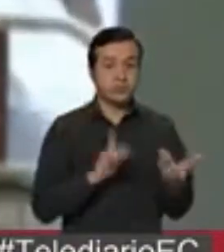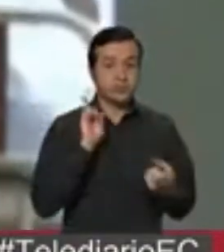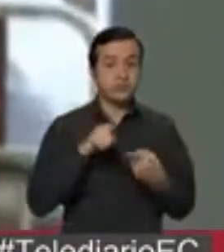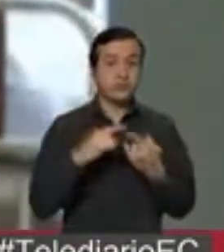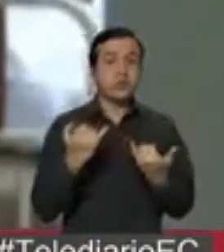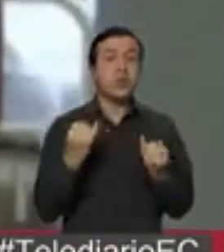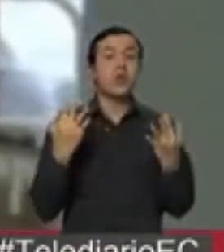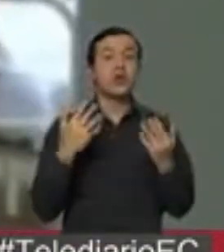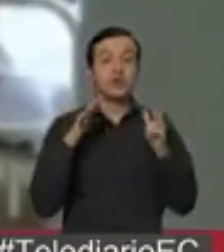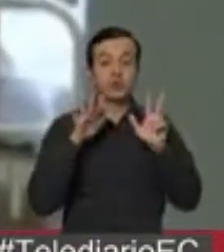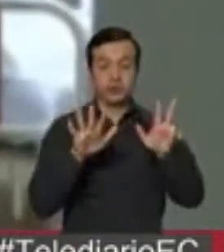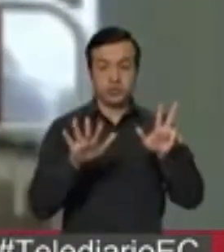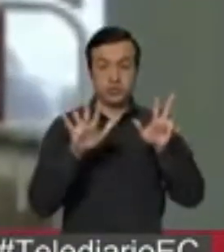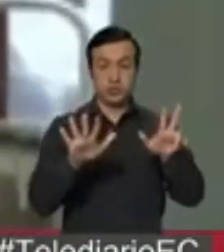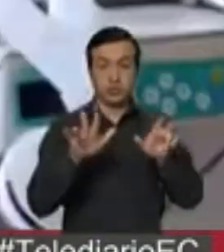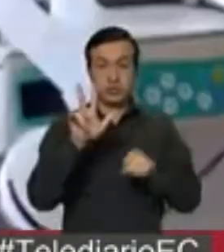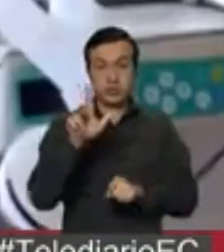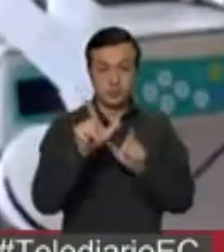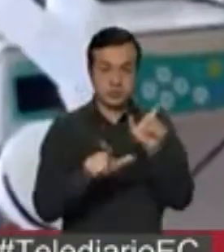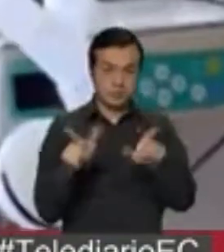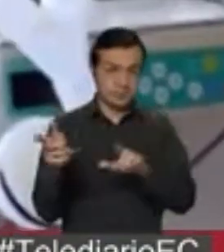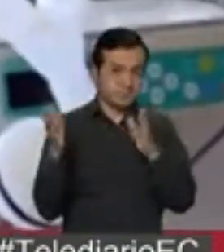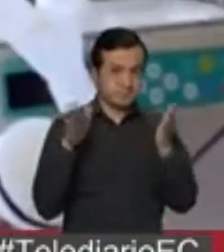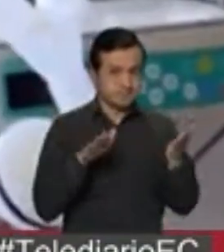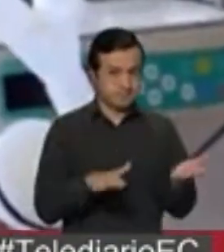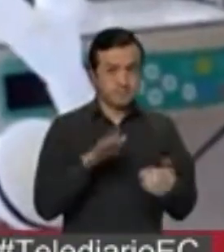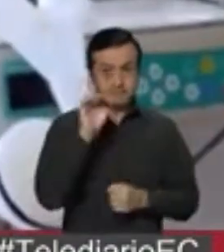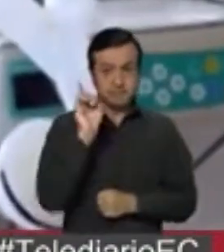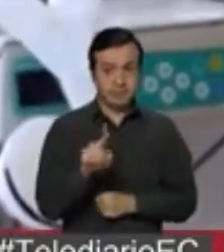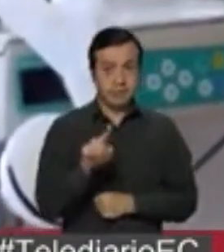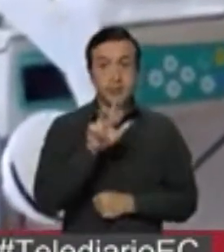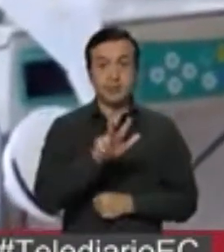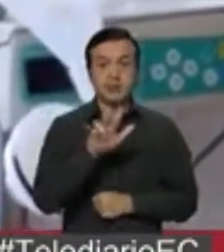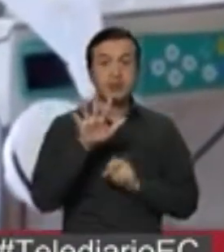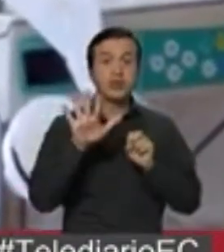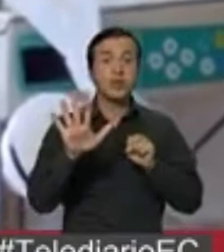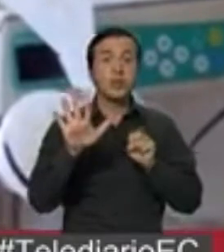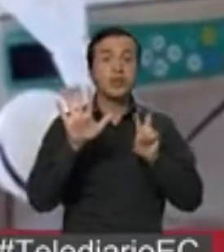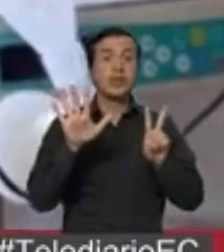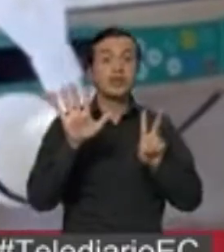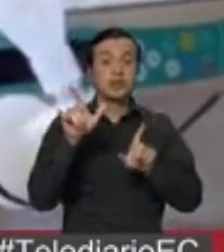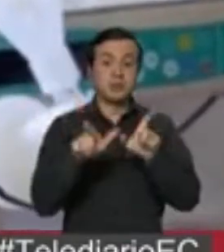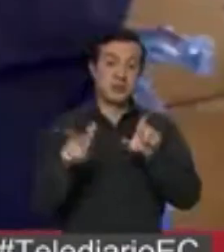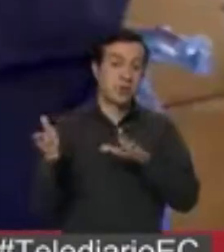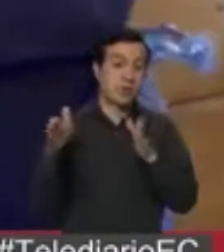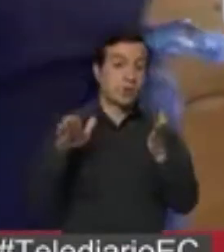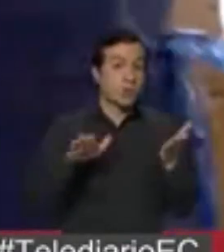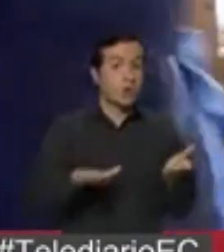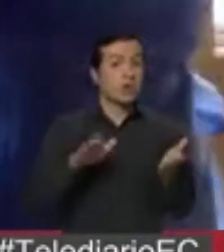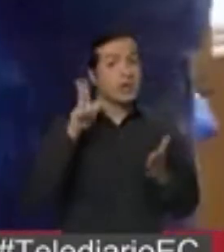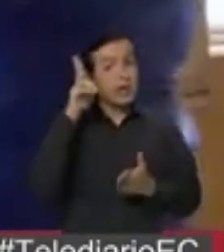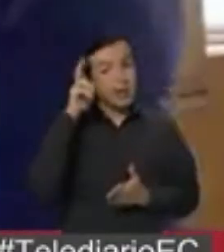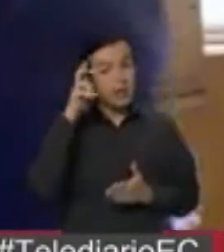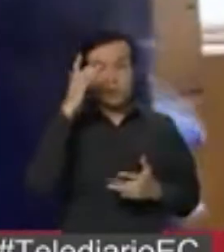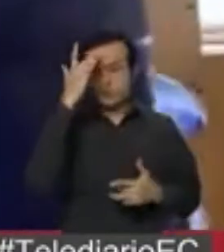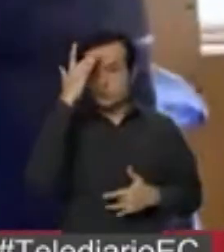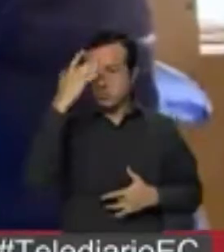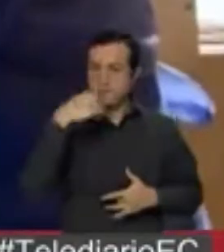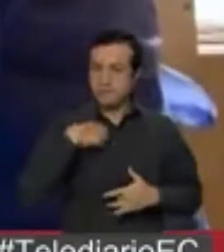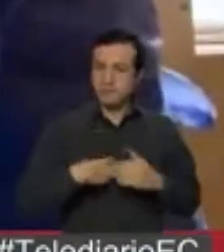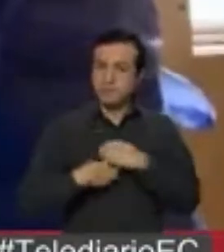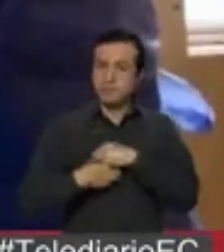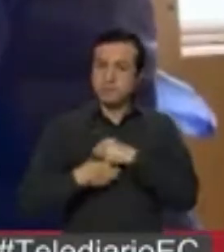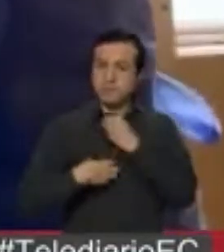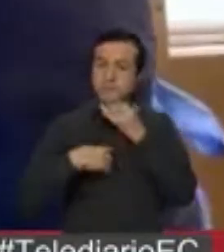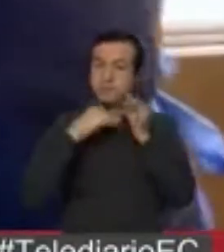momento 883 personas, 1.357 más fallecidos se registran por sospecha de COVID. Cifras